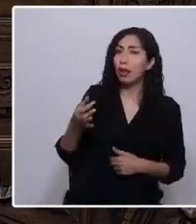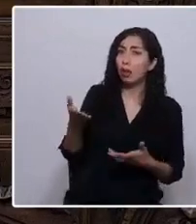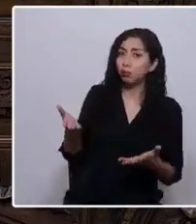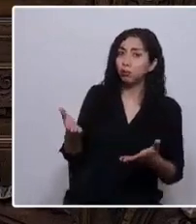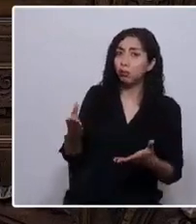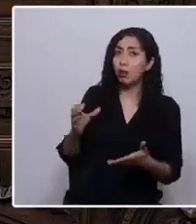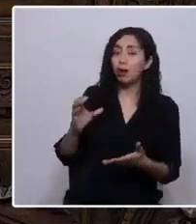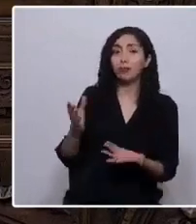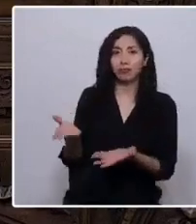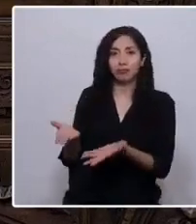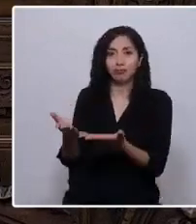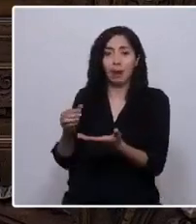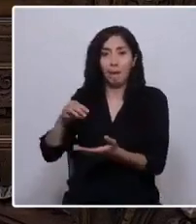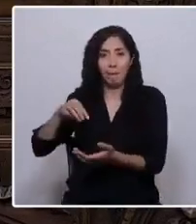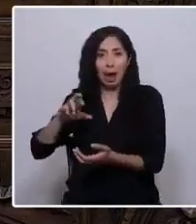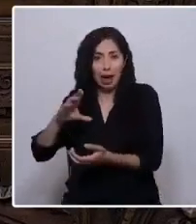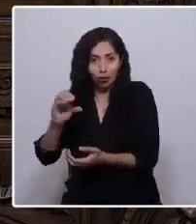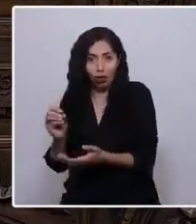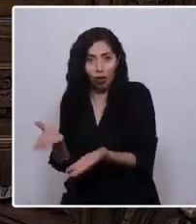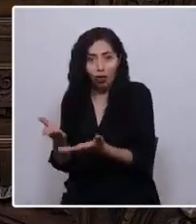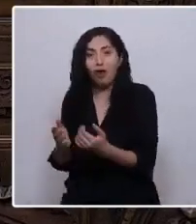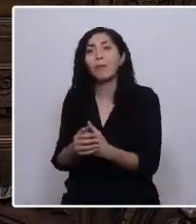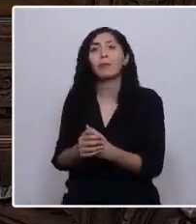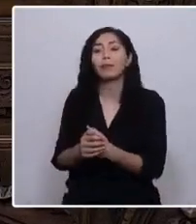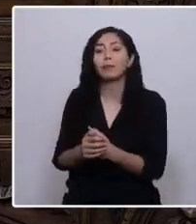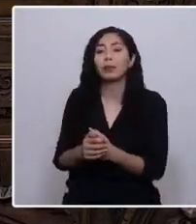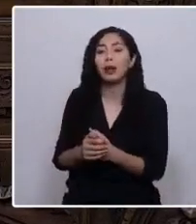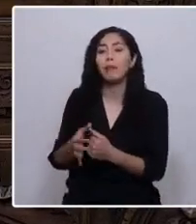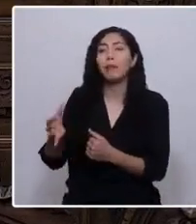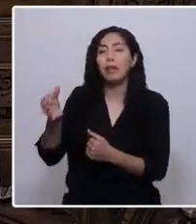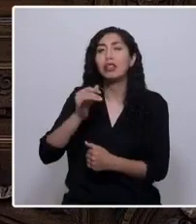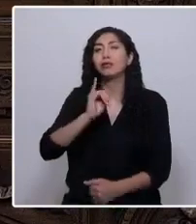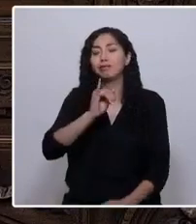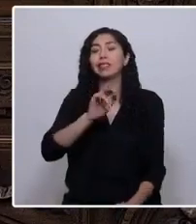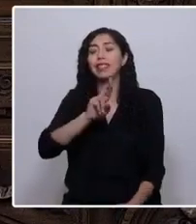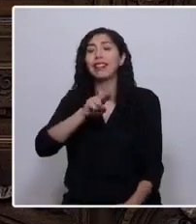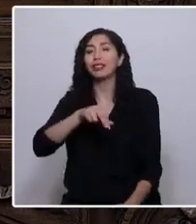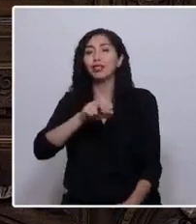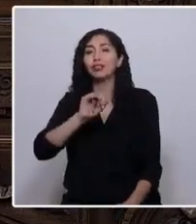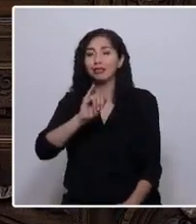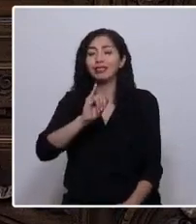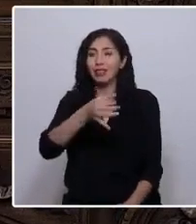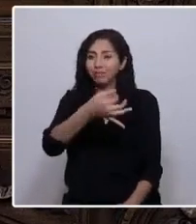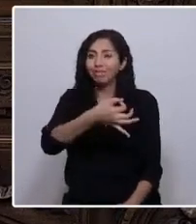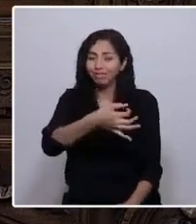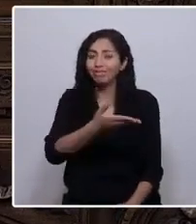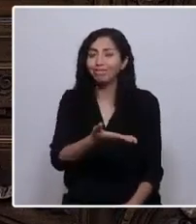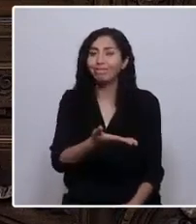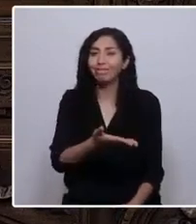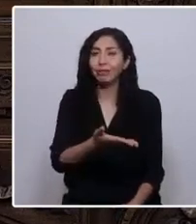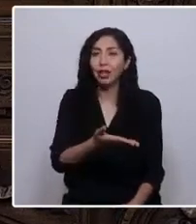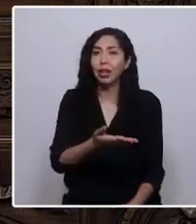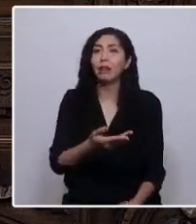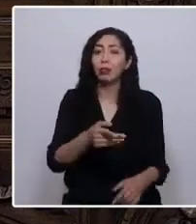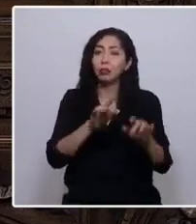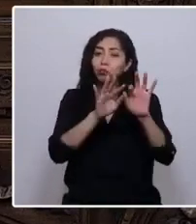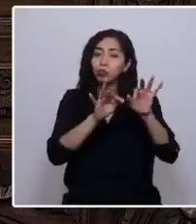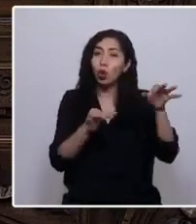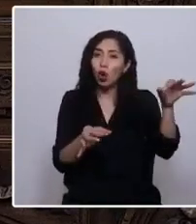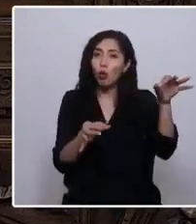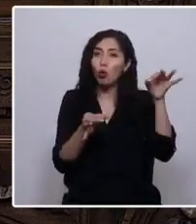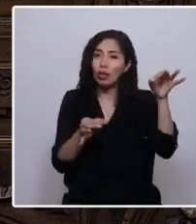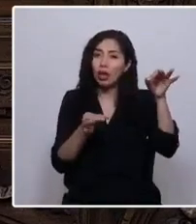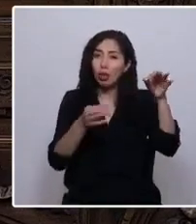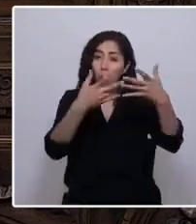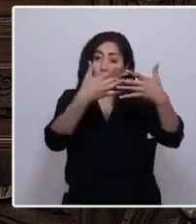leonarlo. Y me dijo, tiene razón, me dijo. No, me dijo, sí, tiene razón. Vamos a hacer un comunicado muy